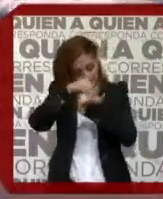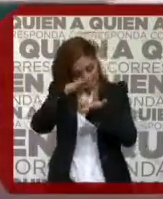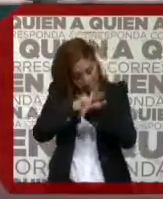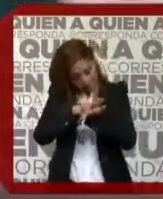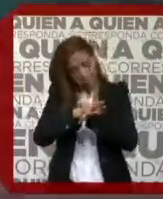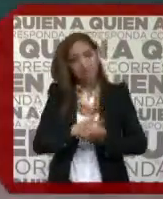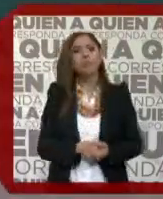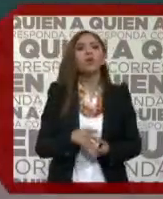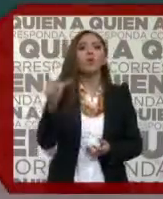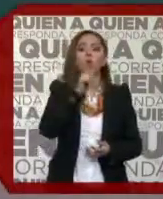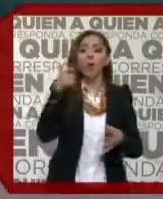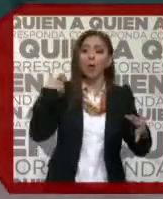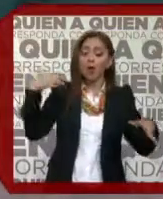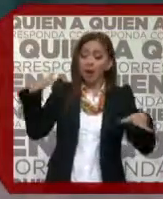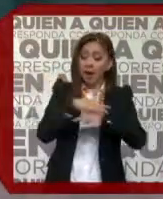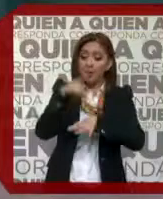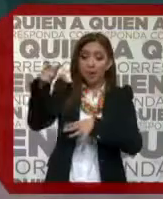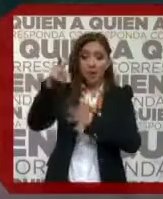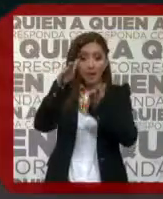dicen que el documento,